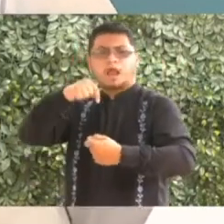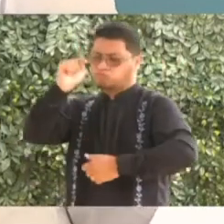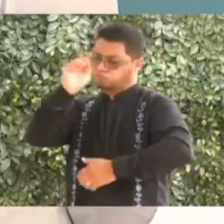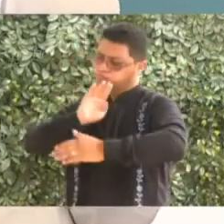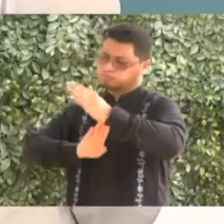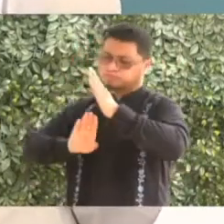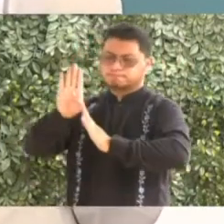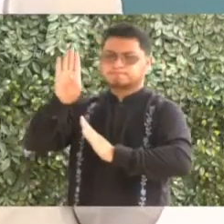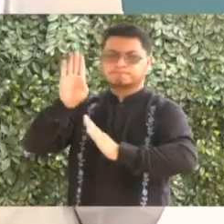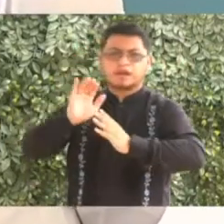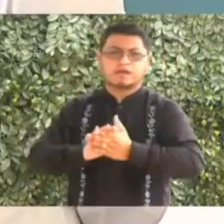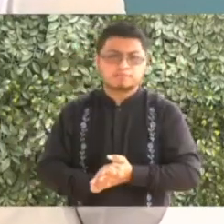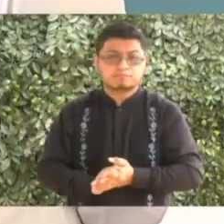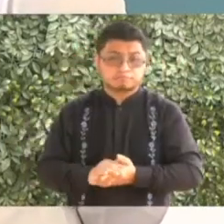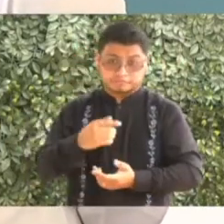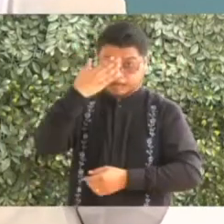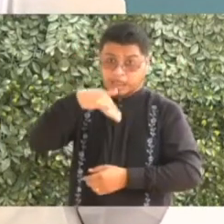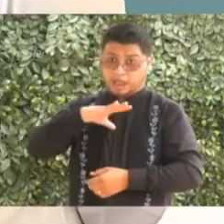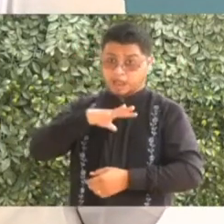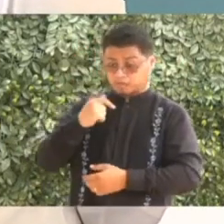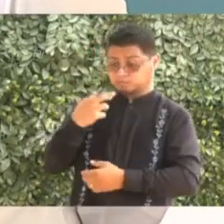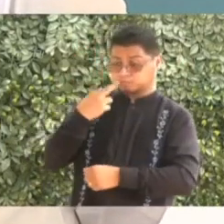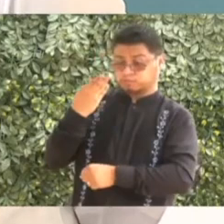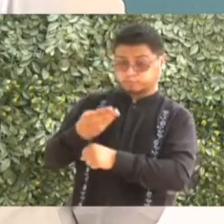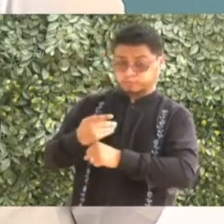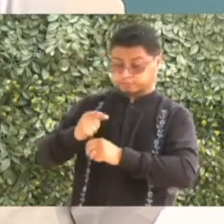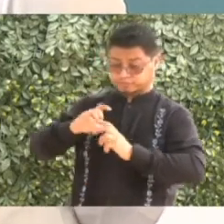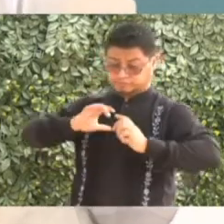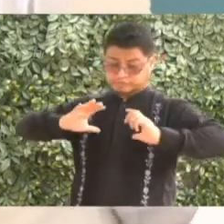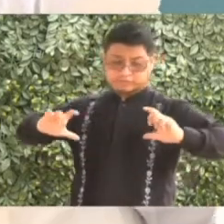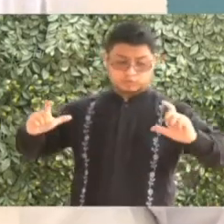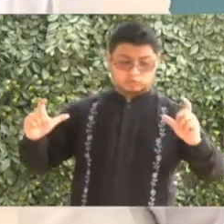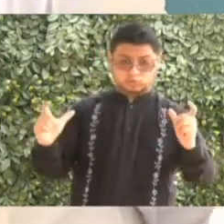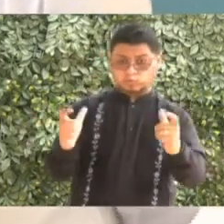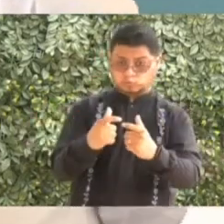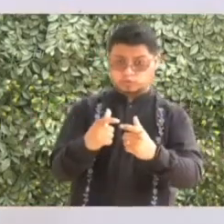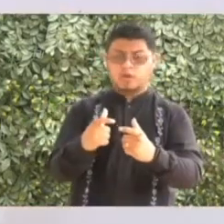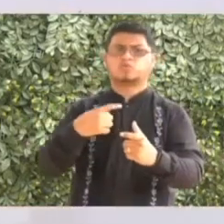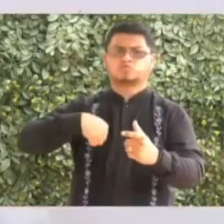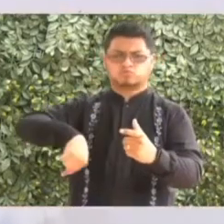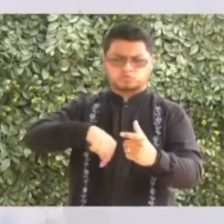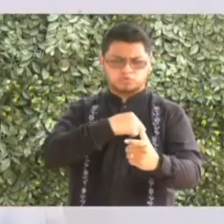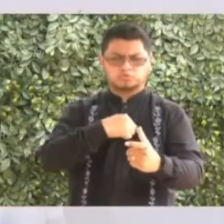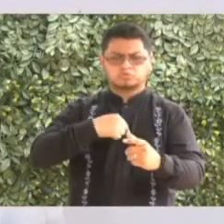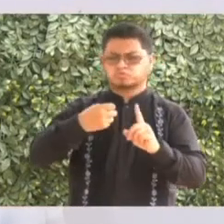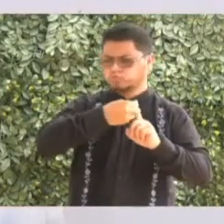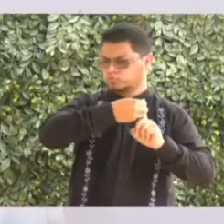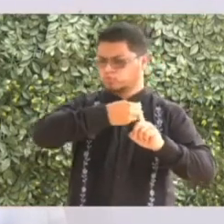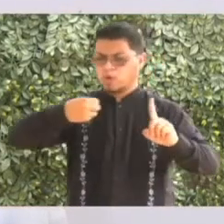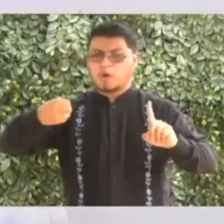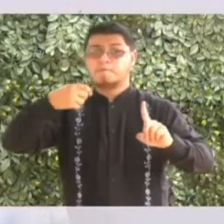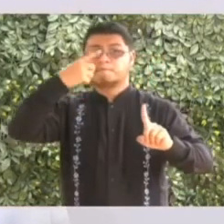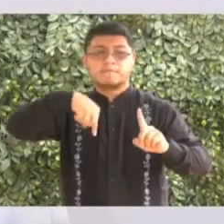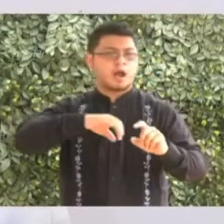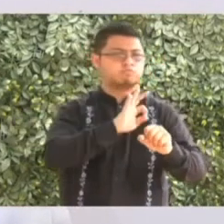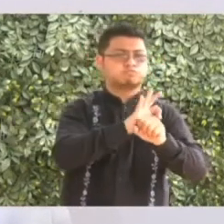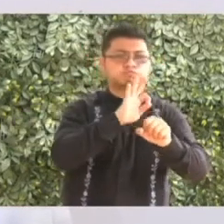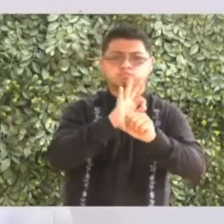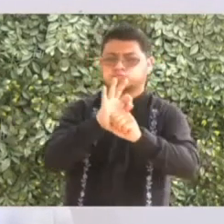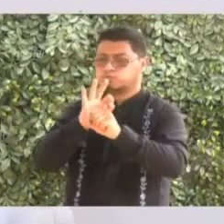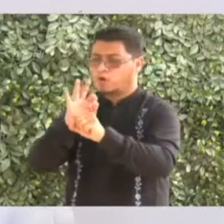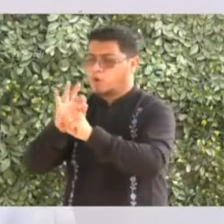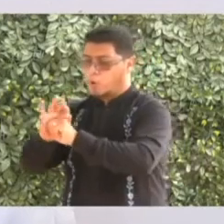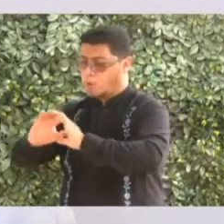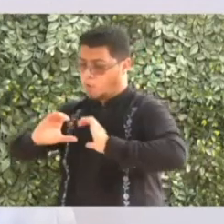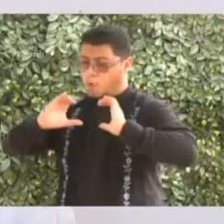arqueología y la responsabilidad social. En este aspecto hemos realizado el rescate de flora y fauna de las primeras 90